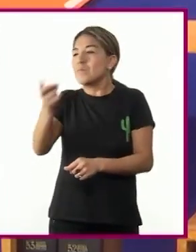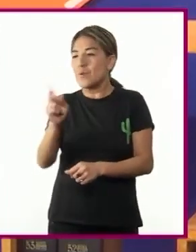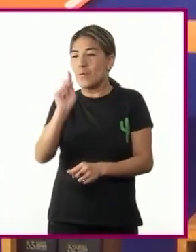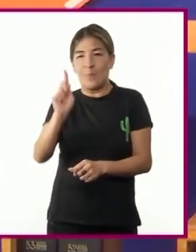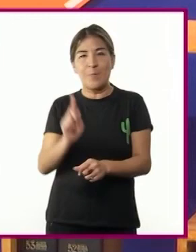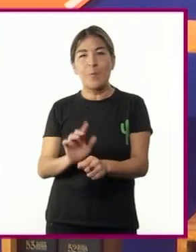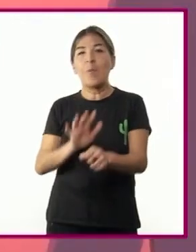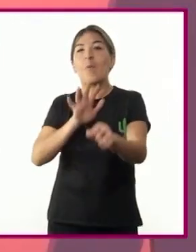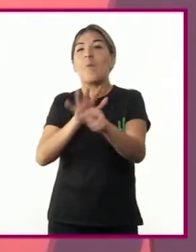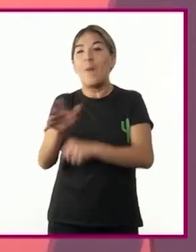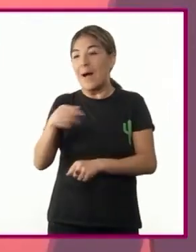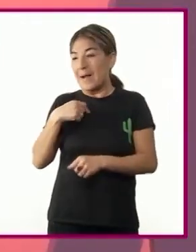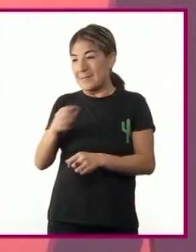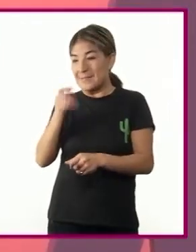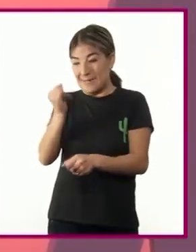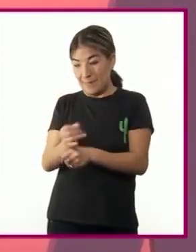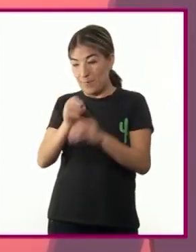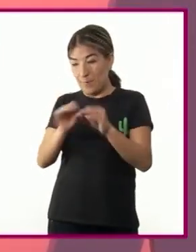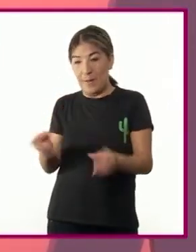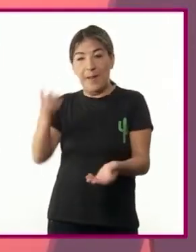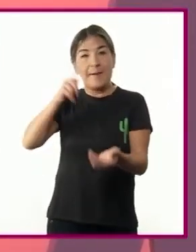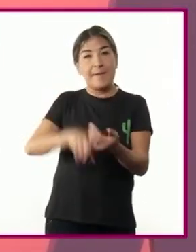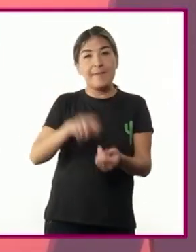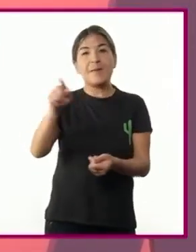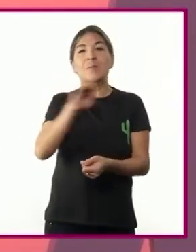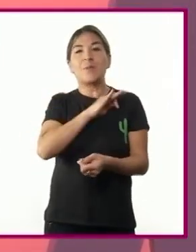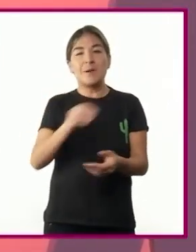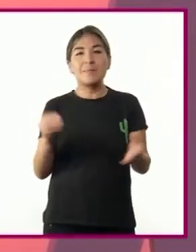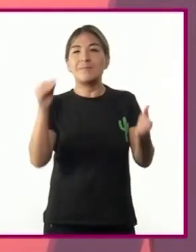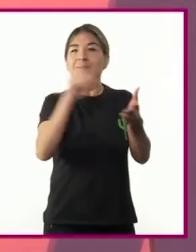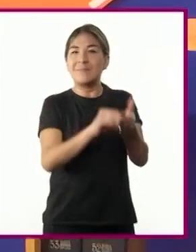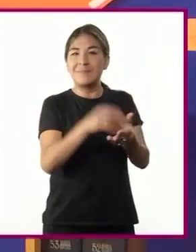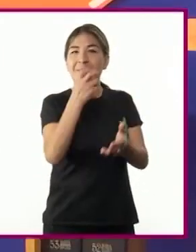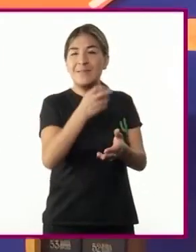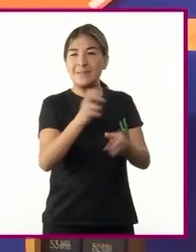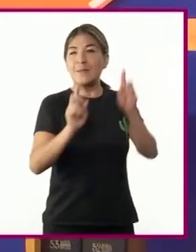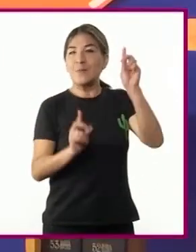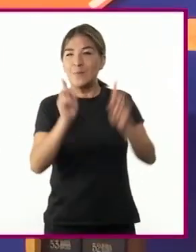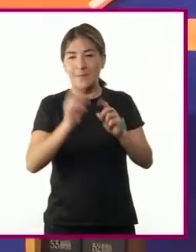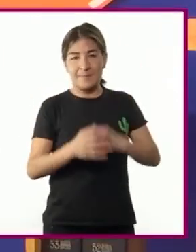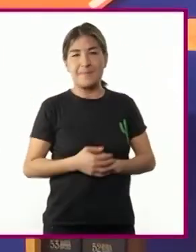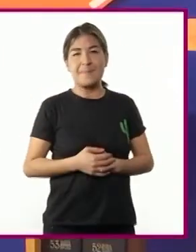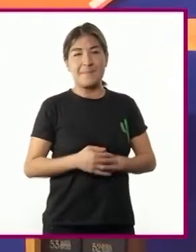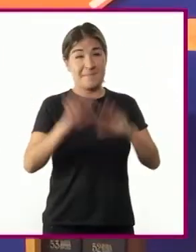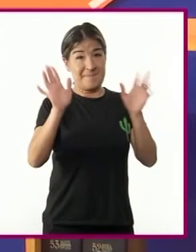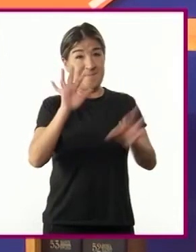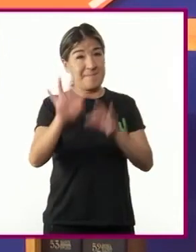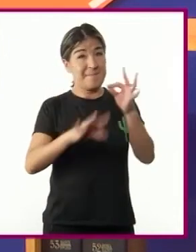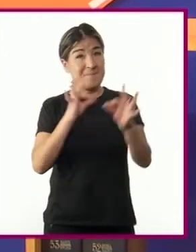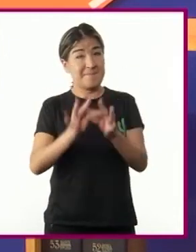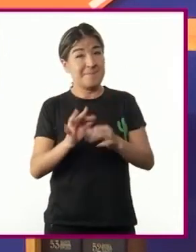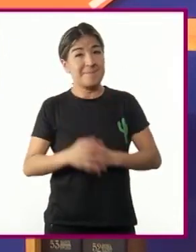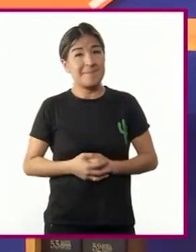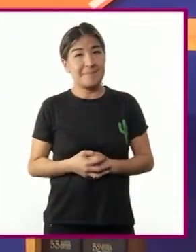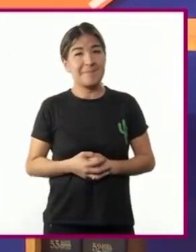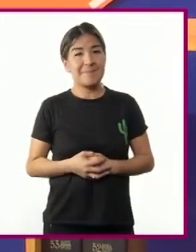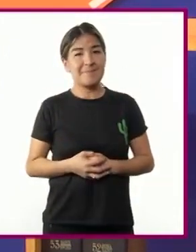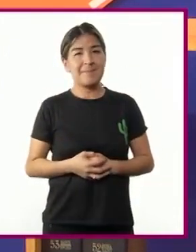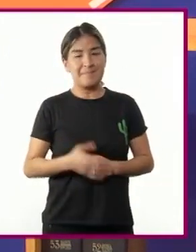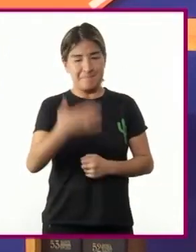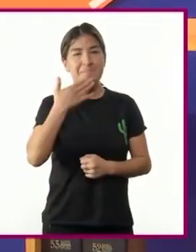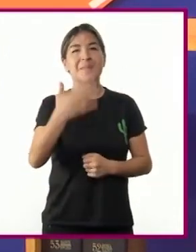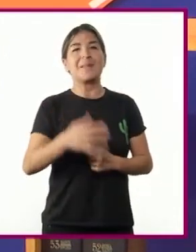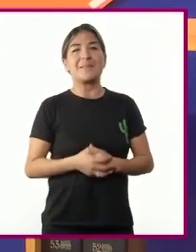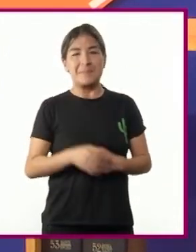en qué parte del informe tienes que poner tu alternativa. ¿Listas y listos? Muy